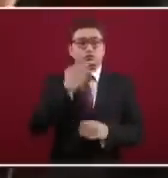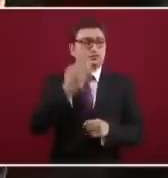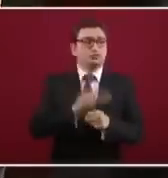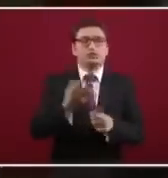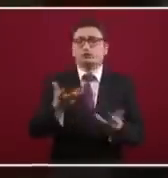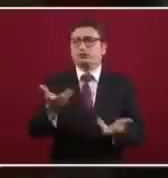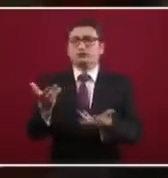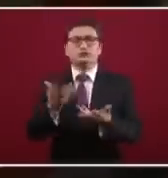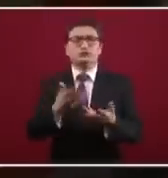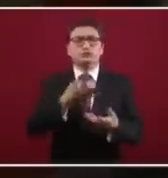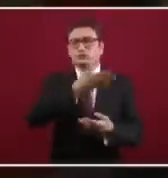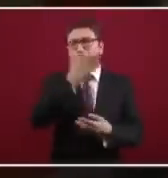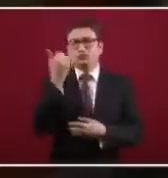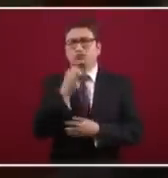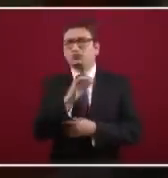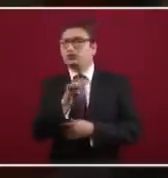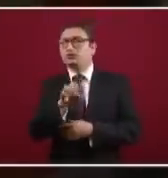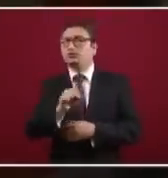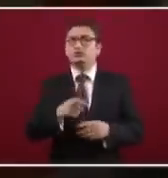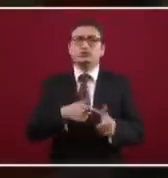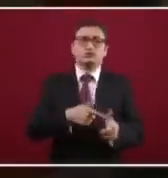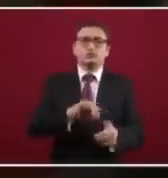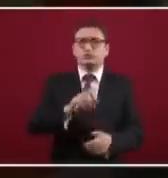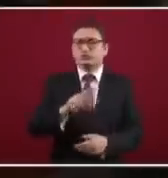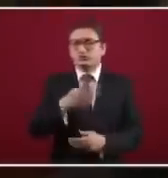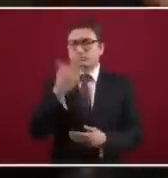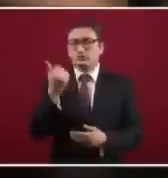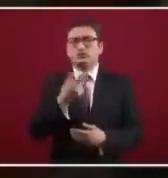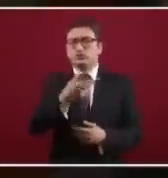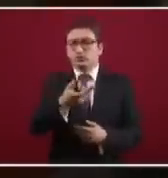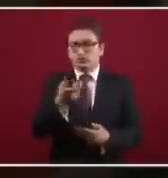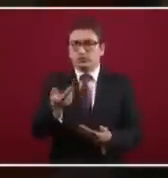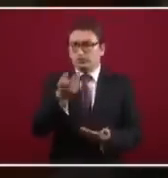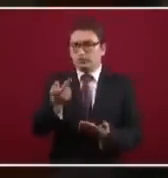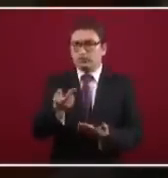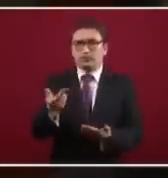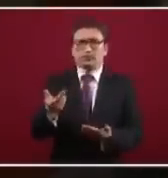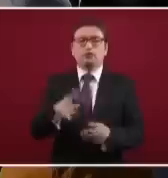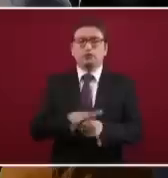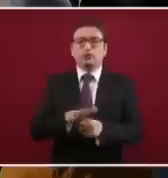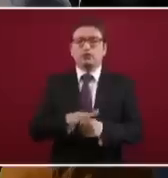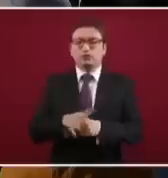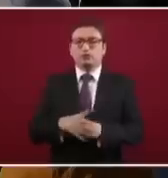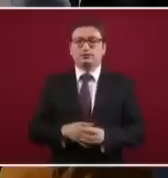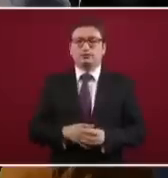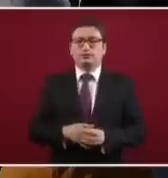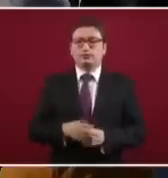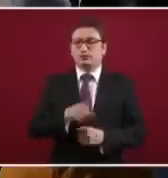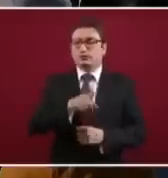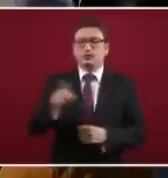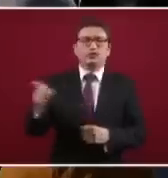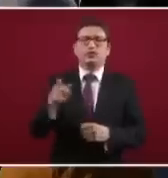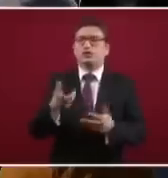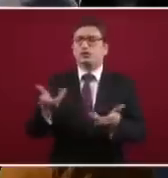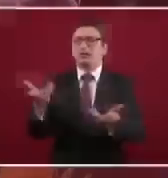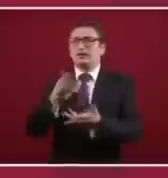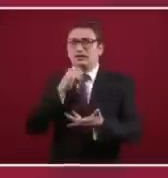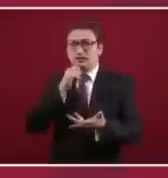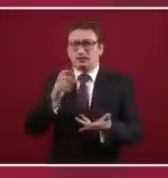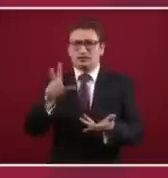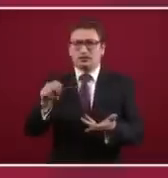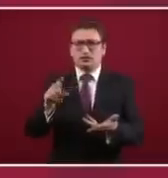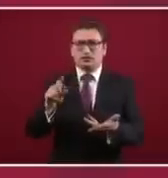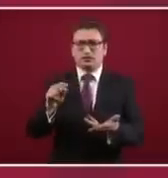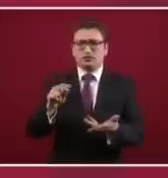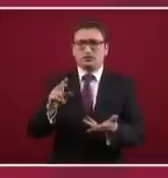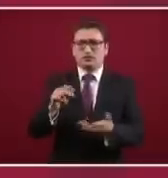saben si va a continuar el programa. ¿Qué les podría usted decir? Pues que no estén, en el limbo. Ya el limbo